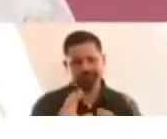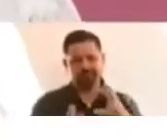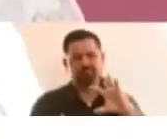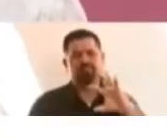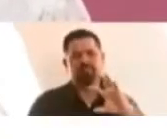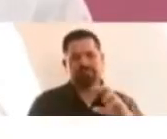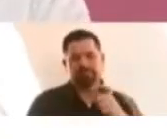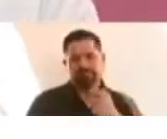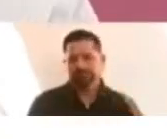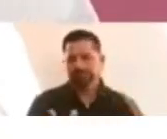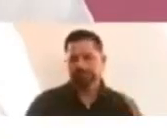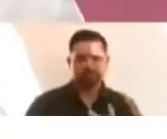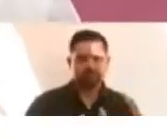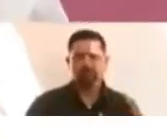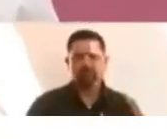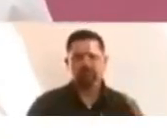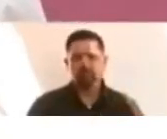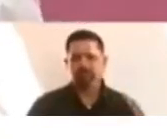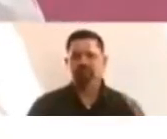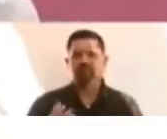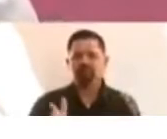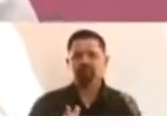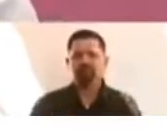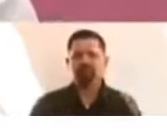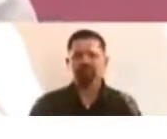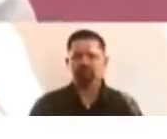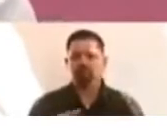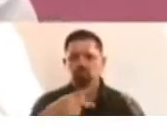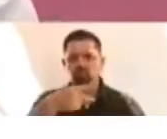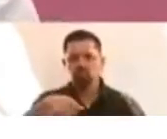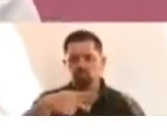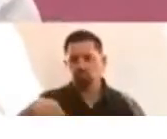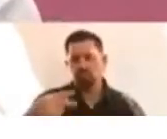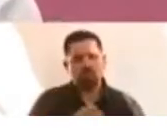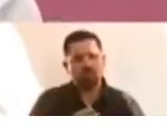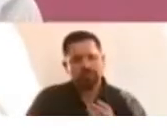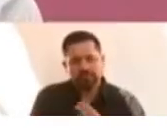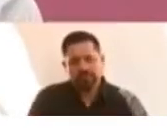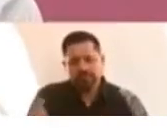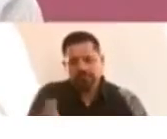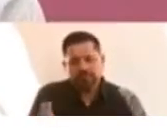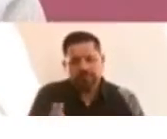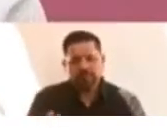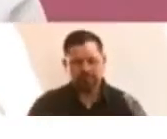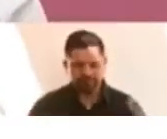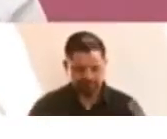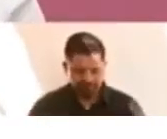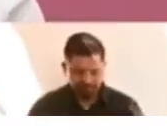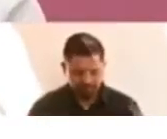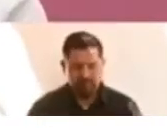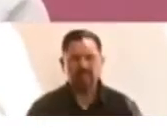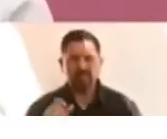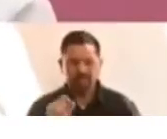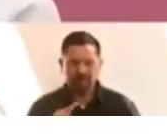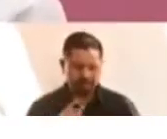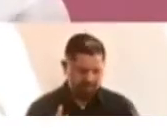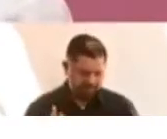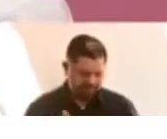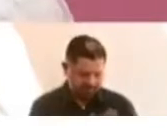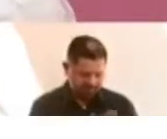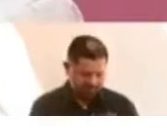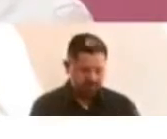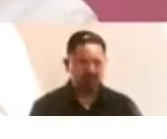atravesando para sus necesidades. Y además,